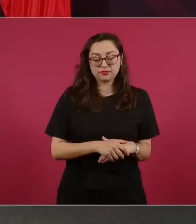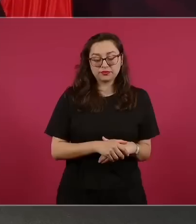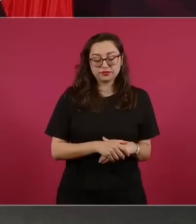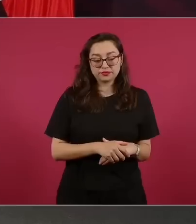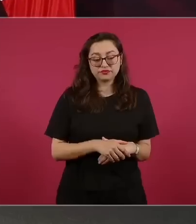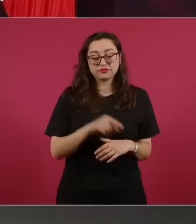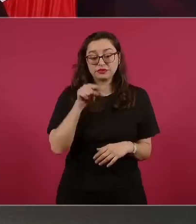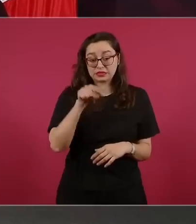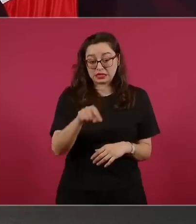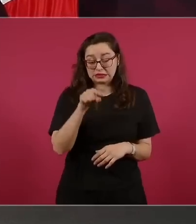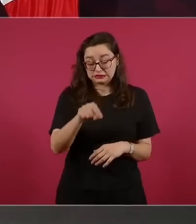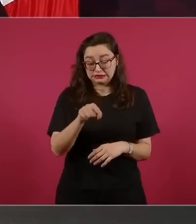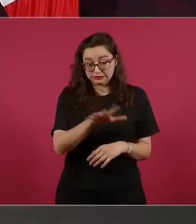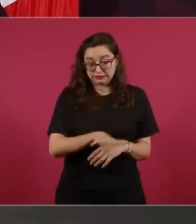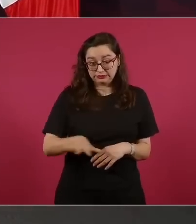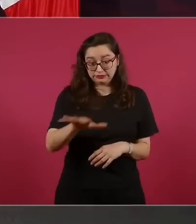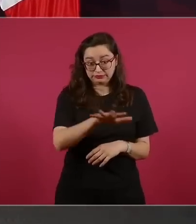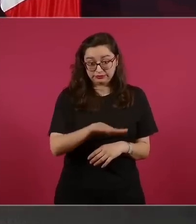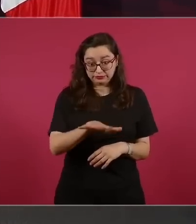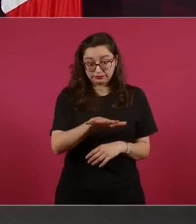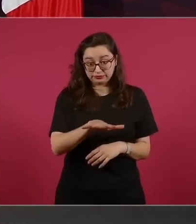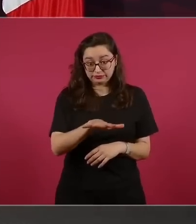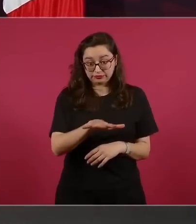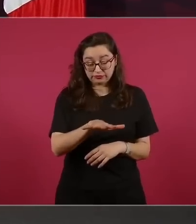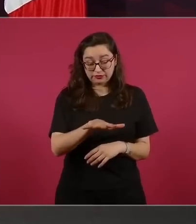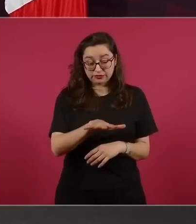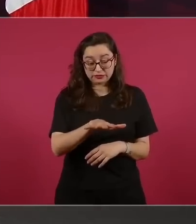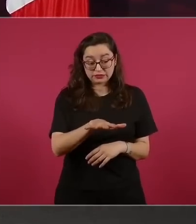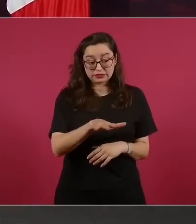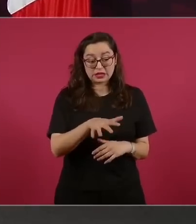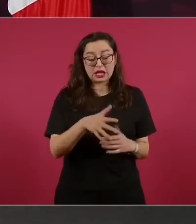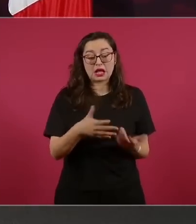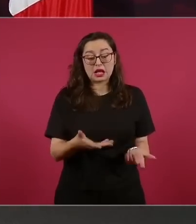entregan a la delincuencia